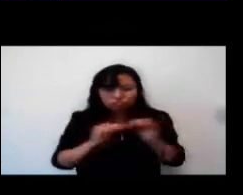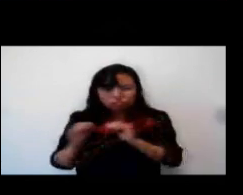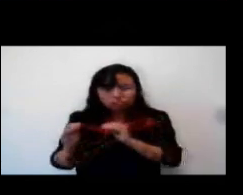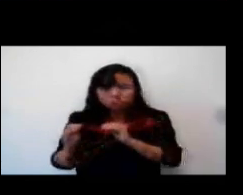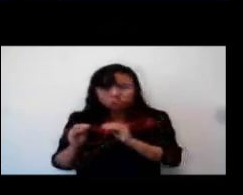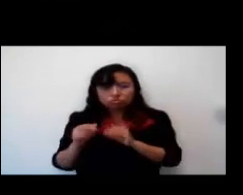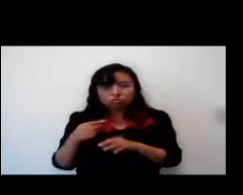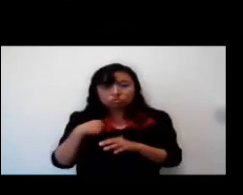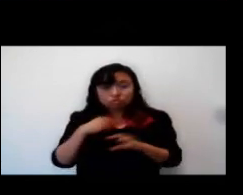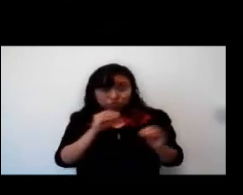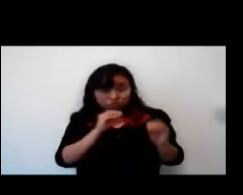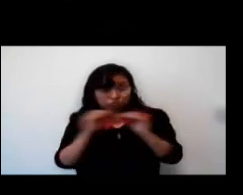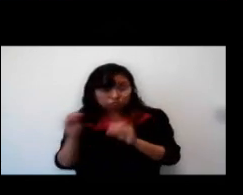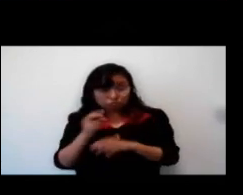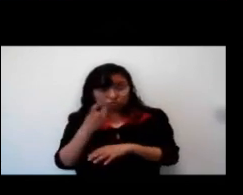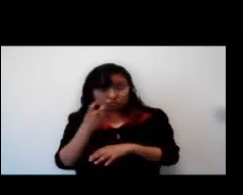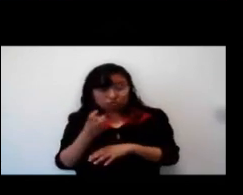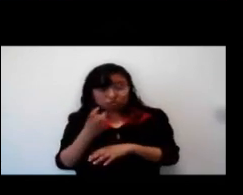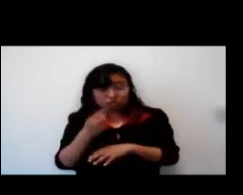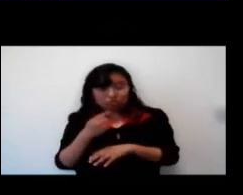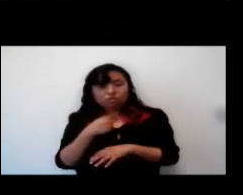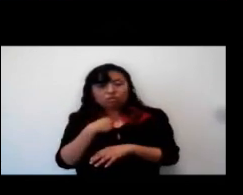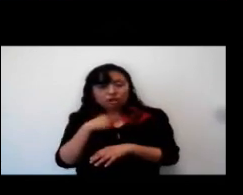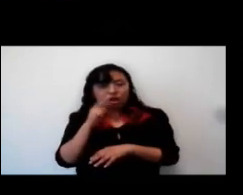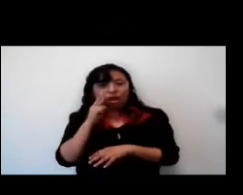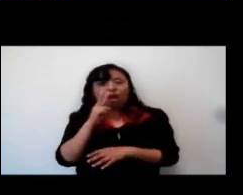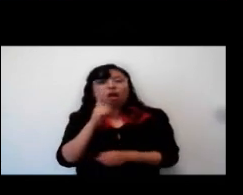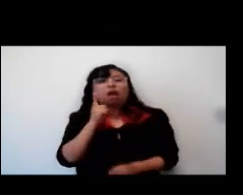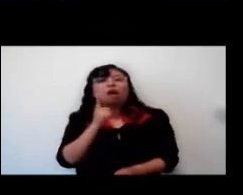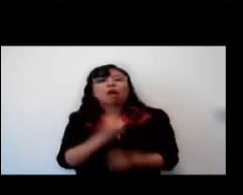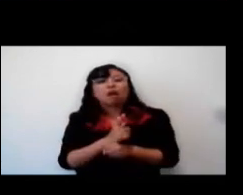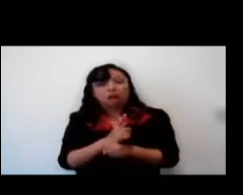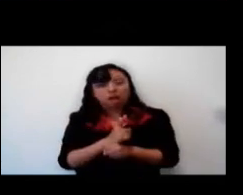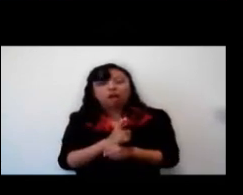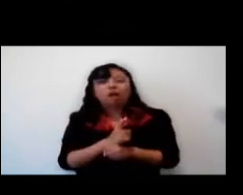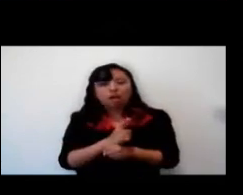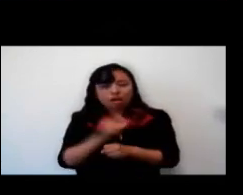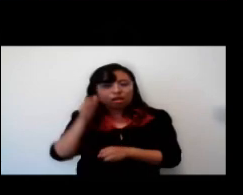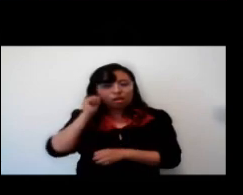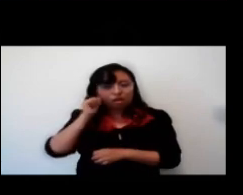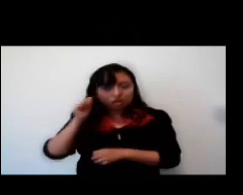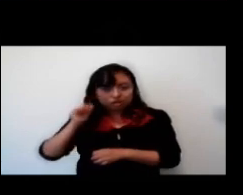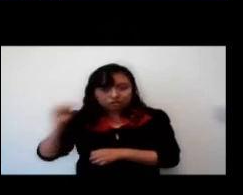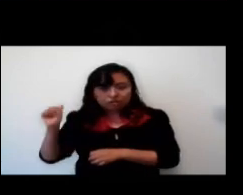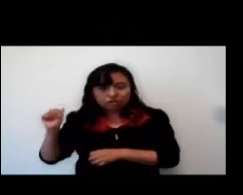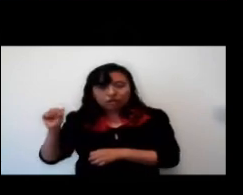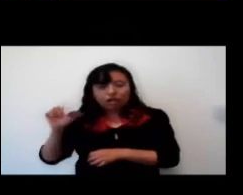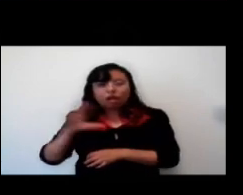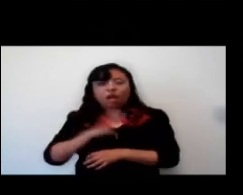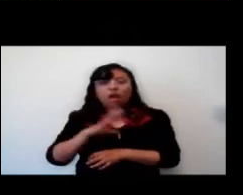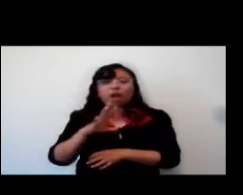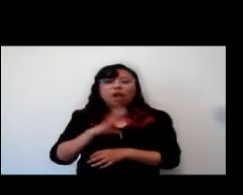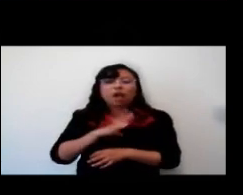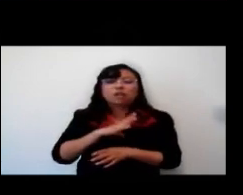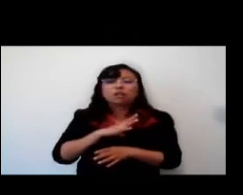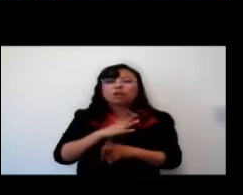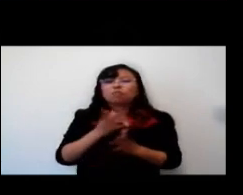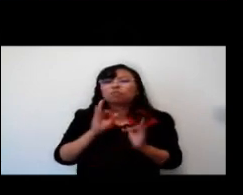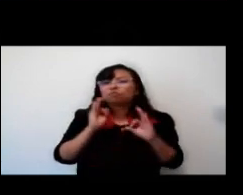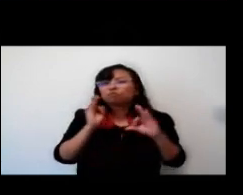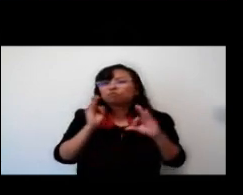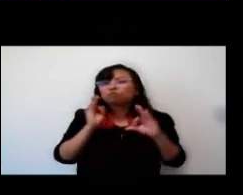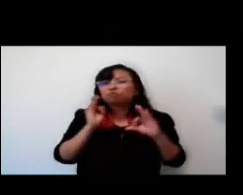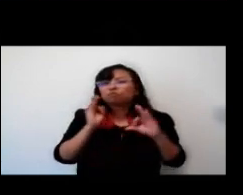estos cilios es cuando para mí pasa la magia de la audición. Deja de ser un estímulo mecánico